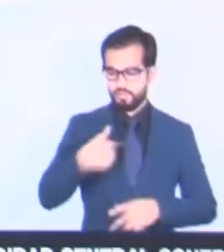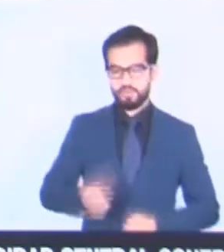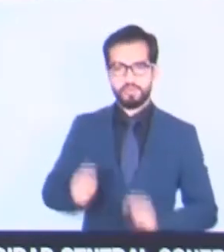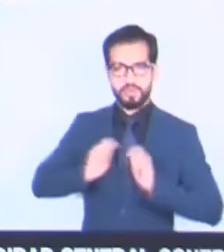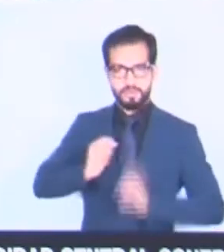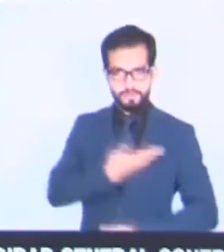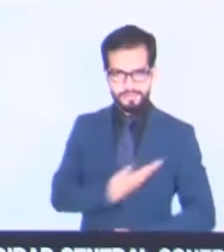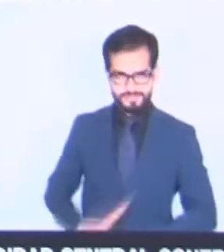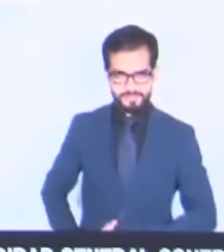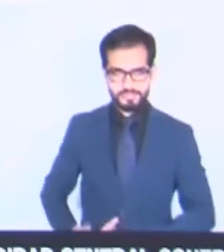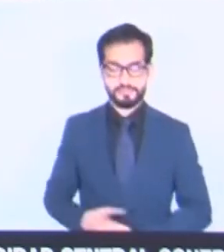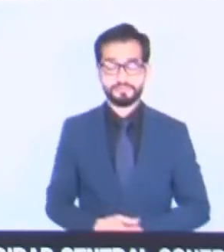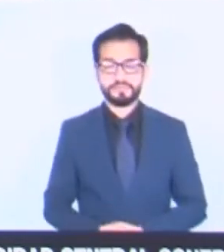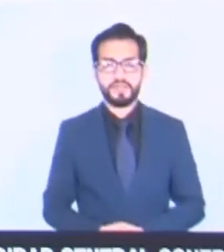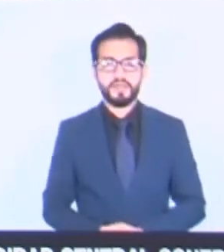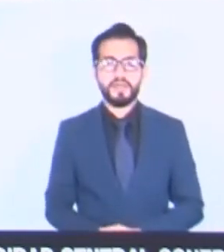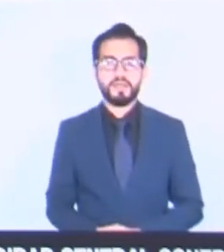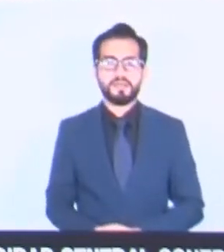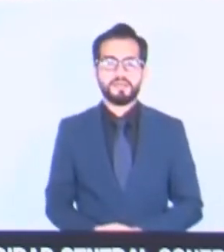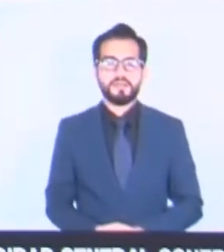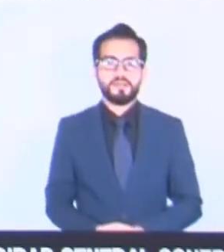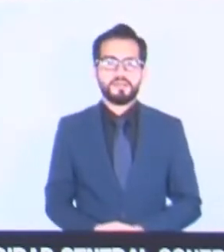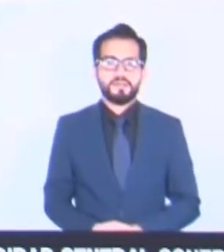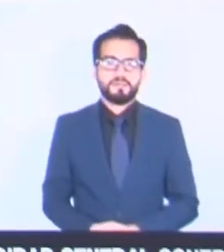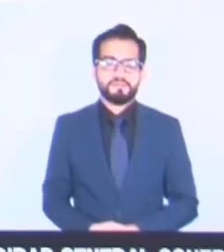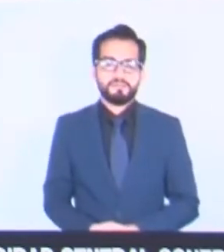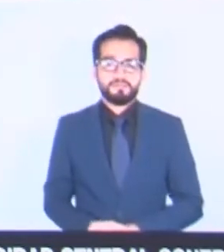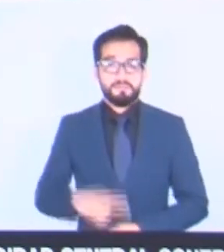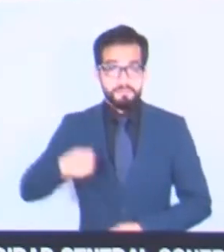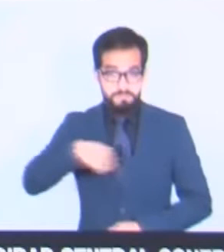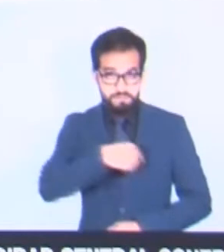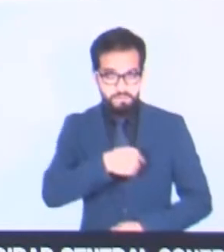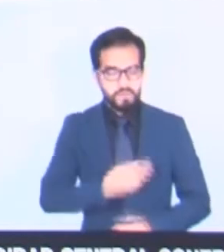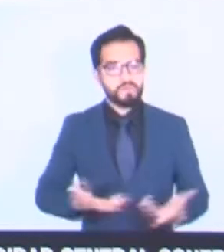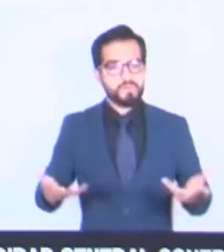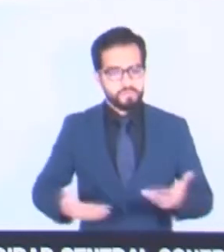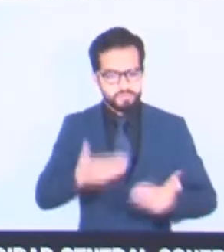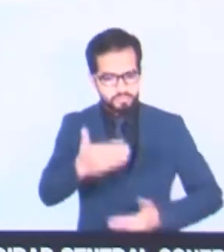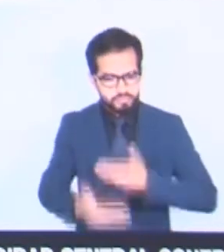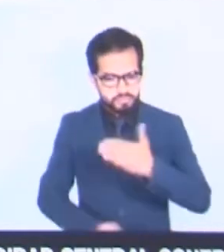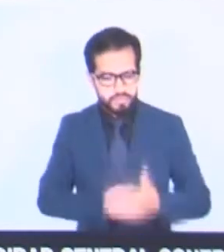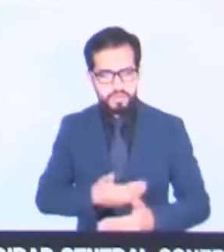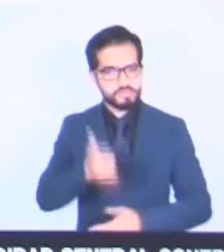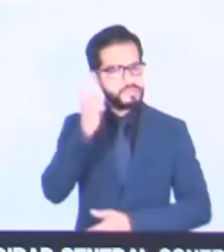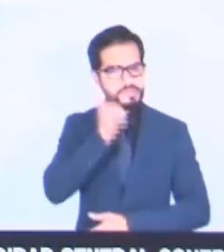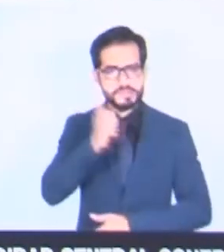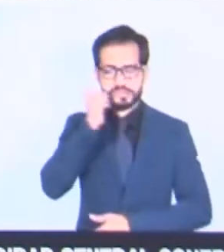ha hecho en este proceso. Apegado